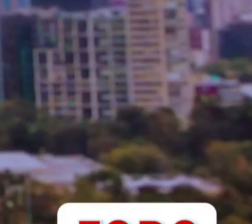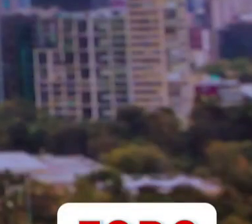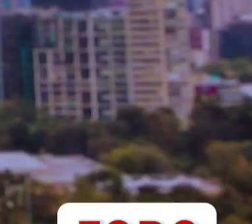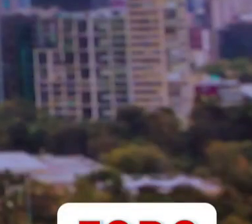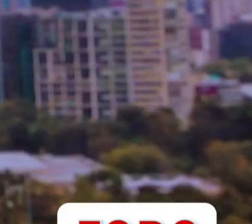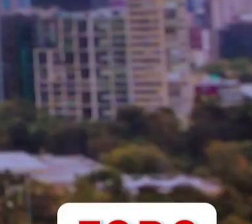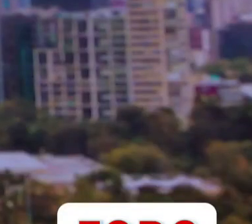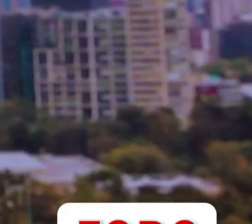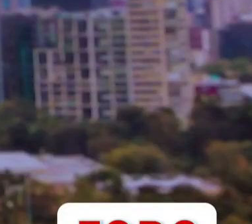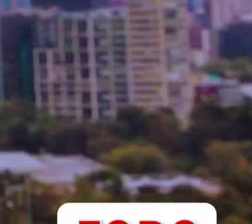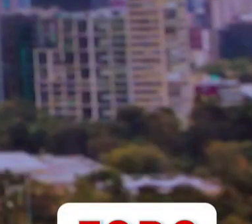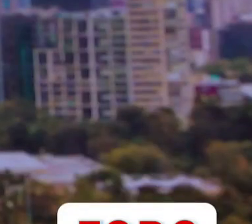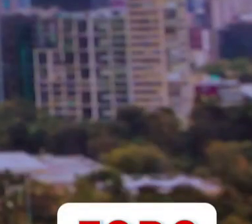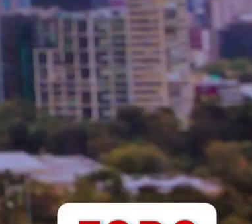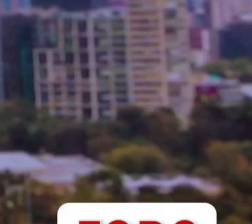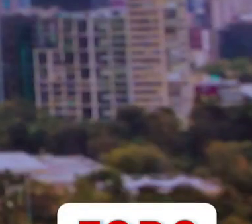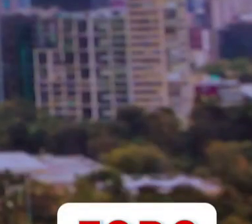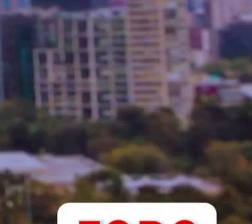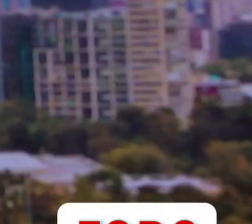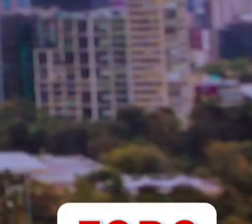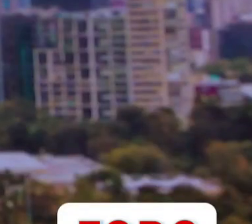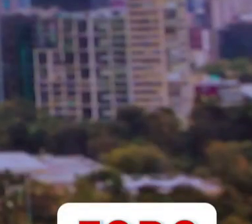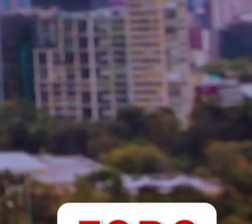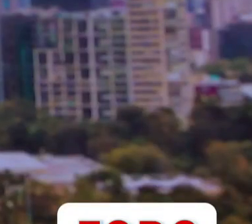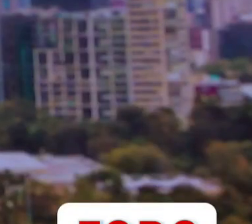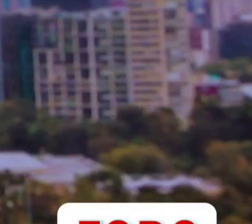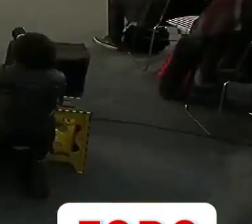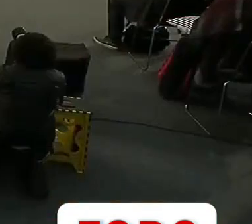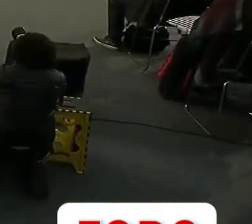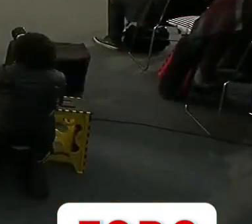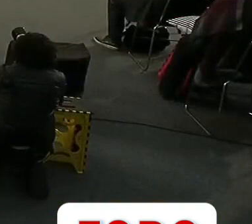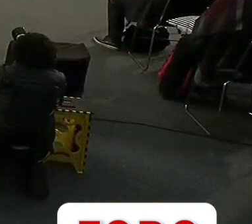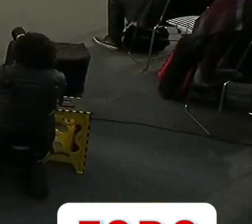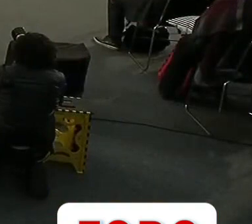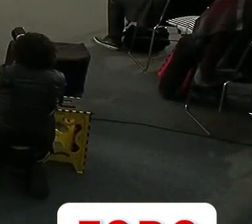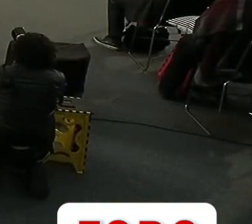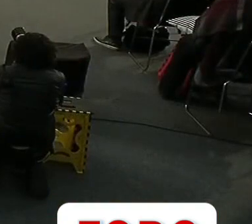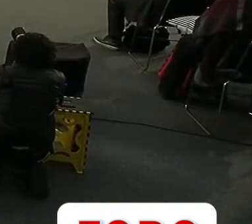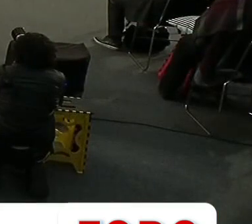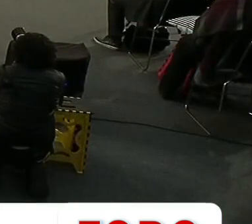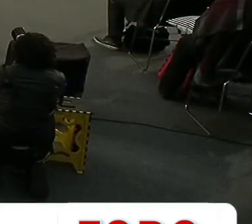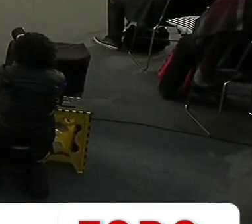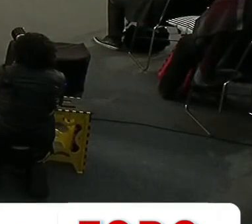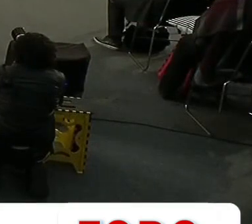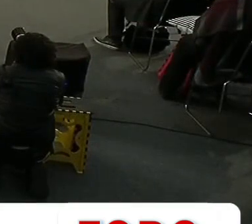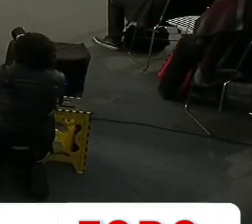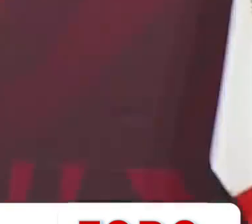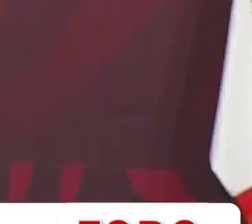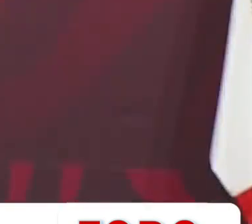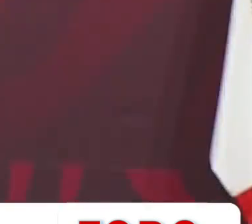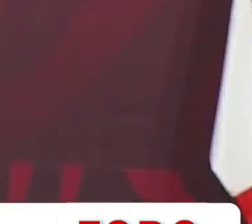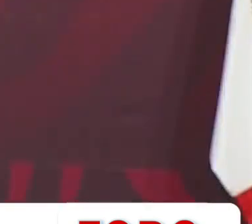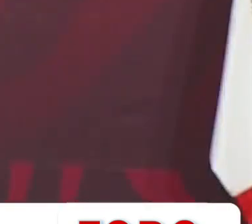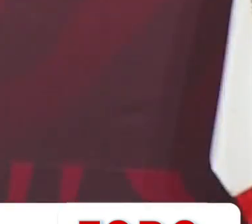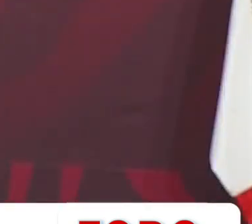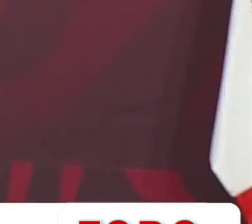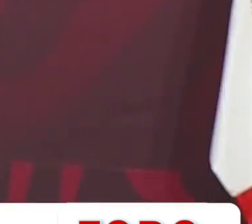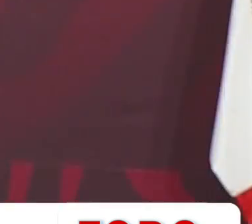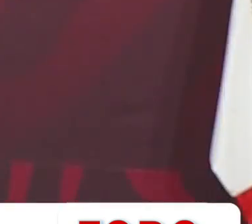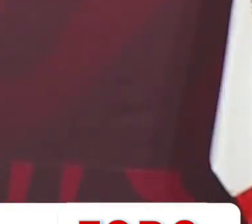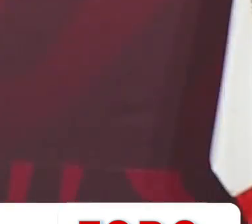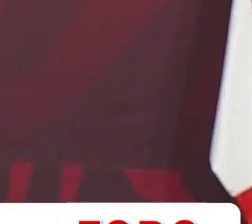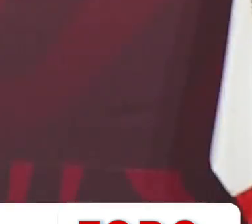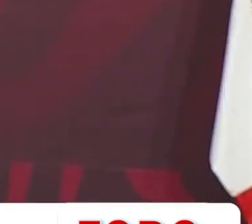De esto habló el presidente López Obrador esta mañana en la conferencia de prensa desde Palacio Nacional. ¿Qué dijo el presidente de